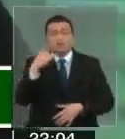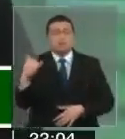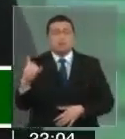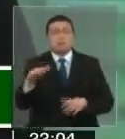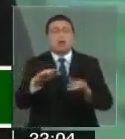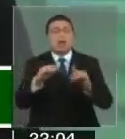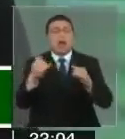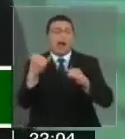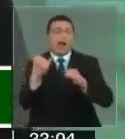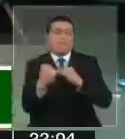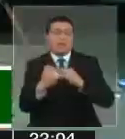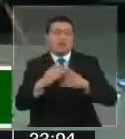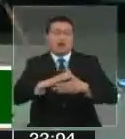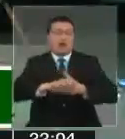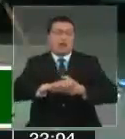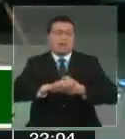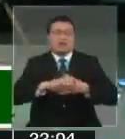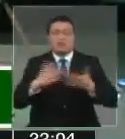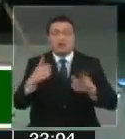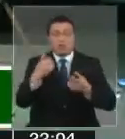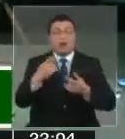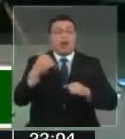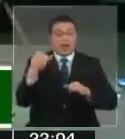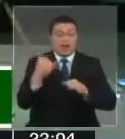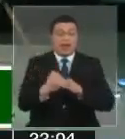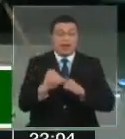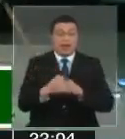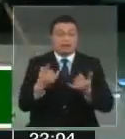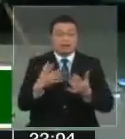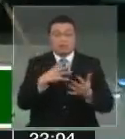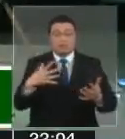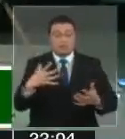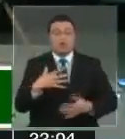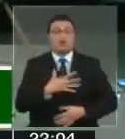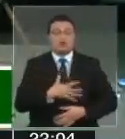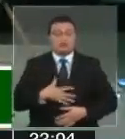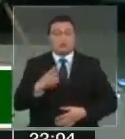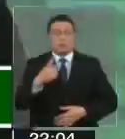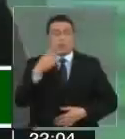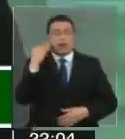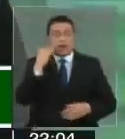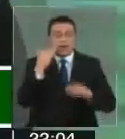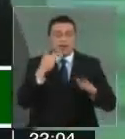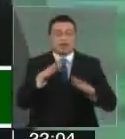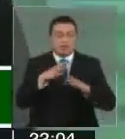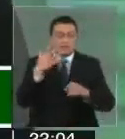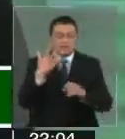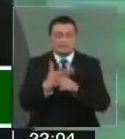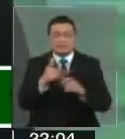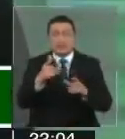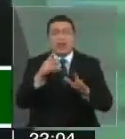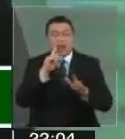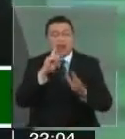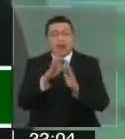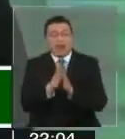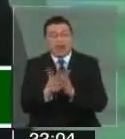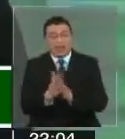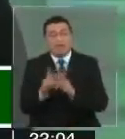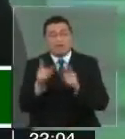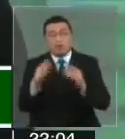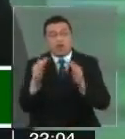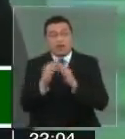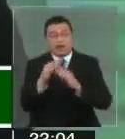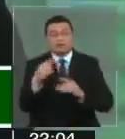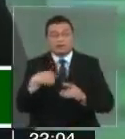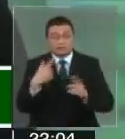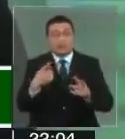amigos. Entonces era una casa muy fascinante para un niño, llena de libros además, una casa donde me